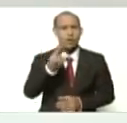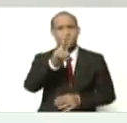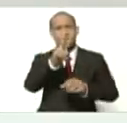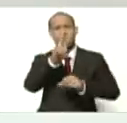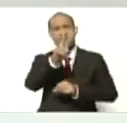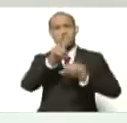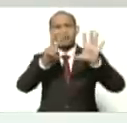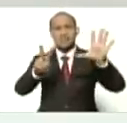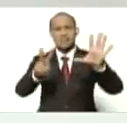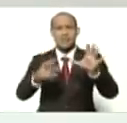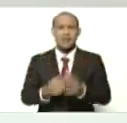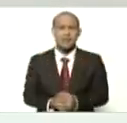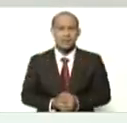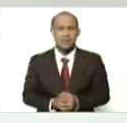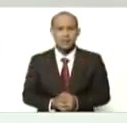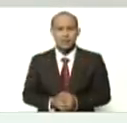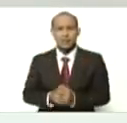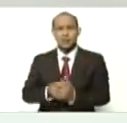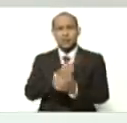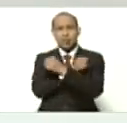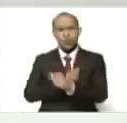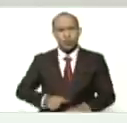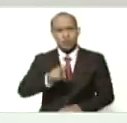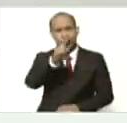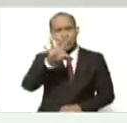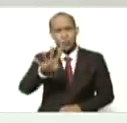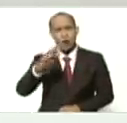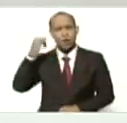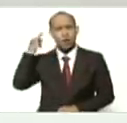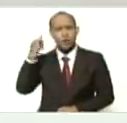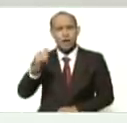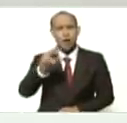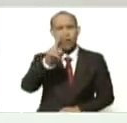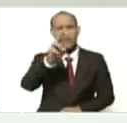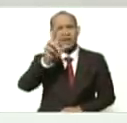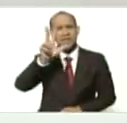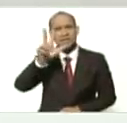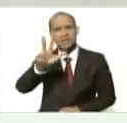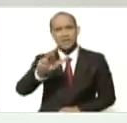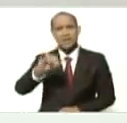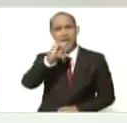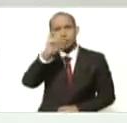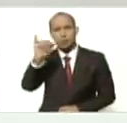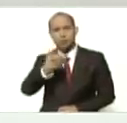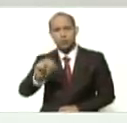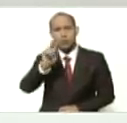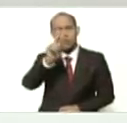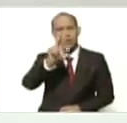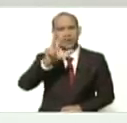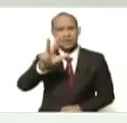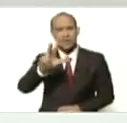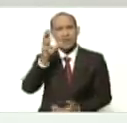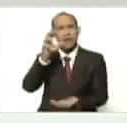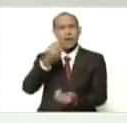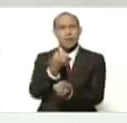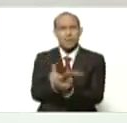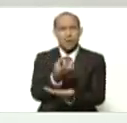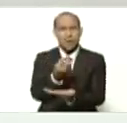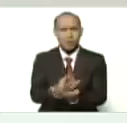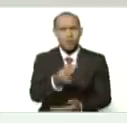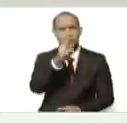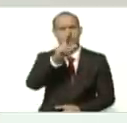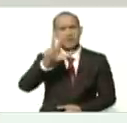portuguesa 24 yaracuy 23 zulia 23 monagas 23